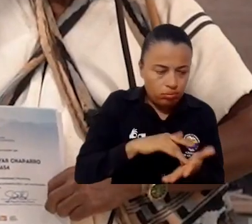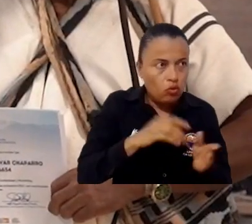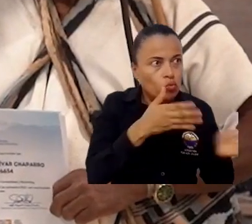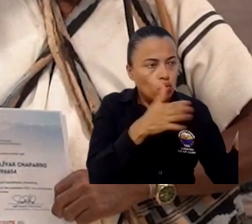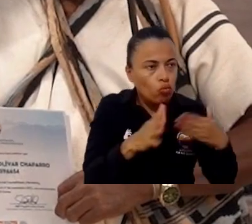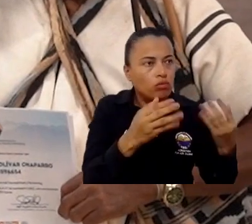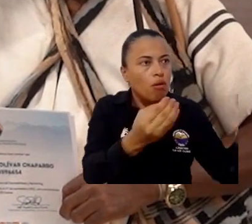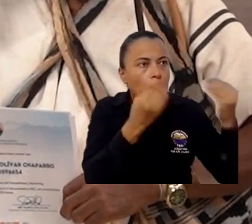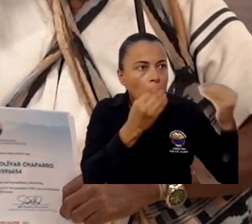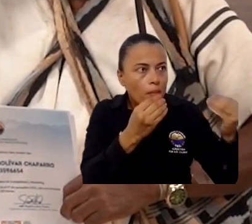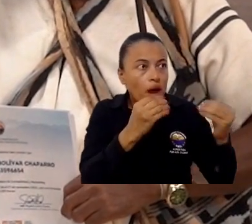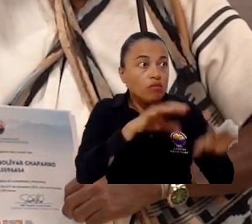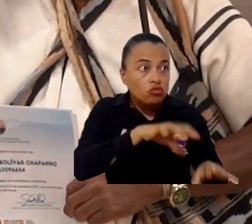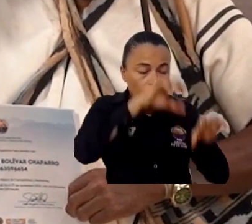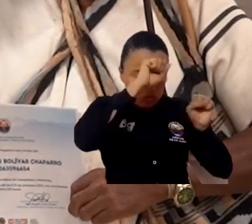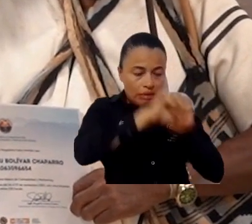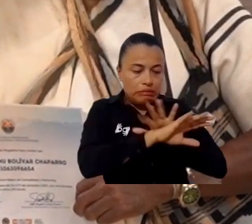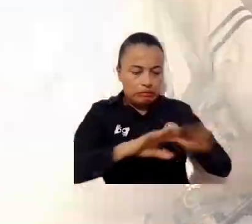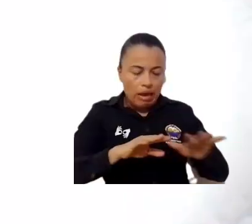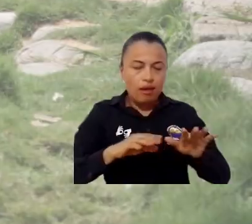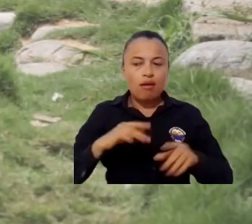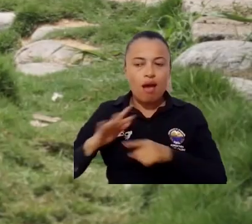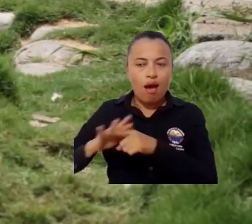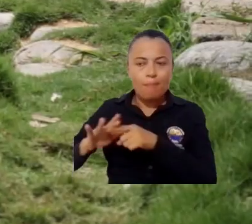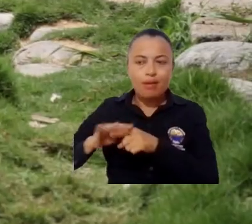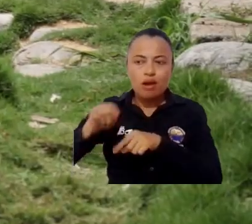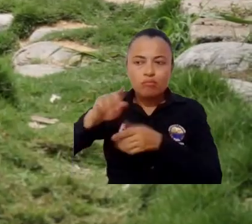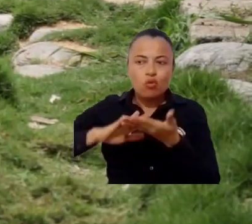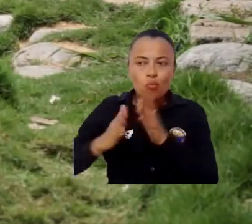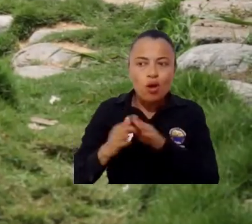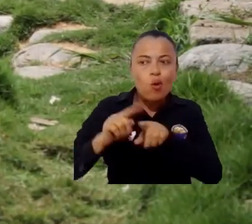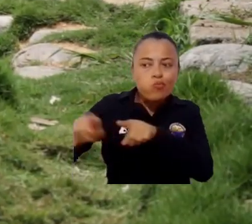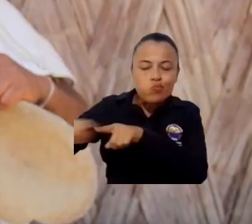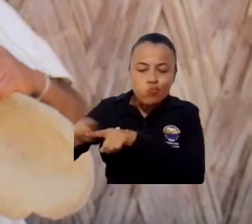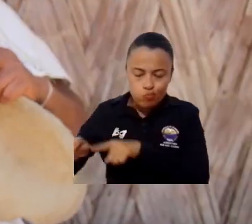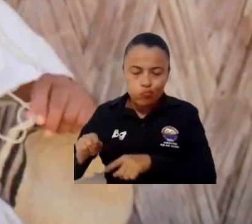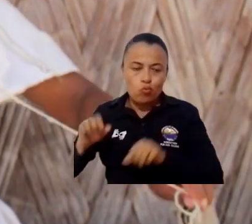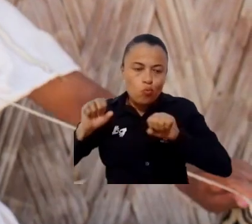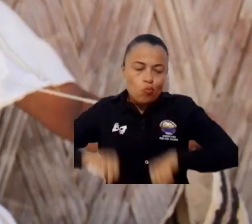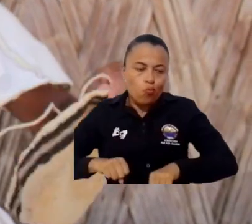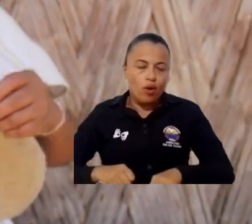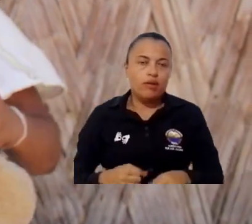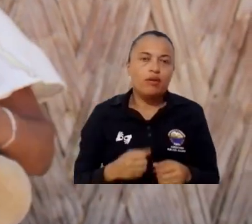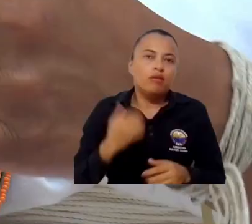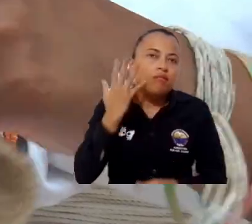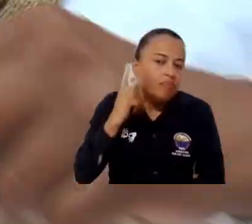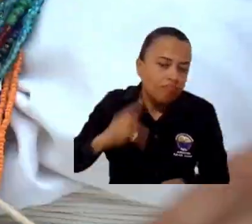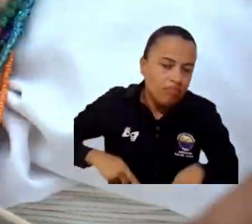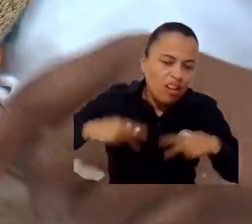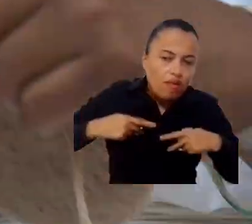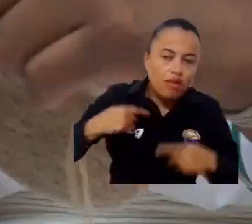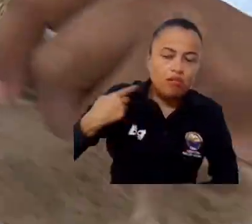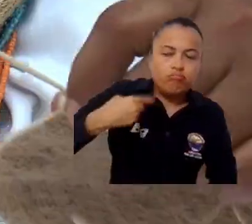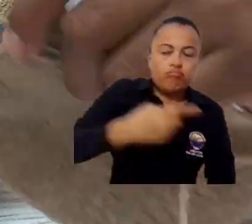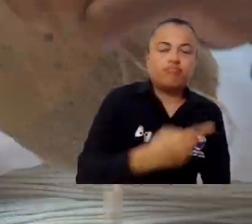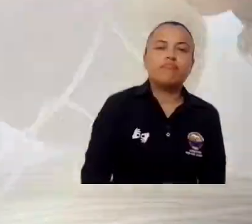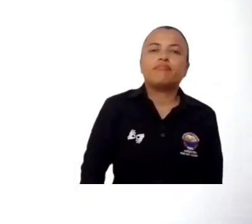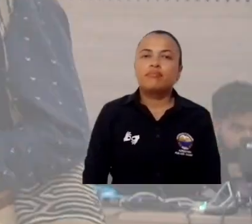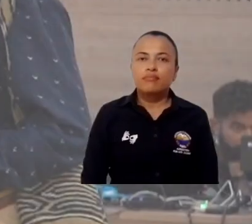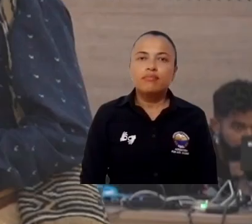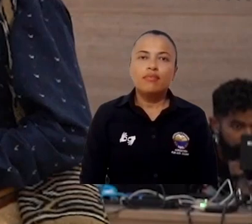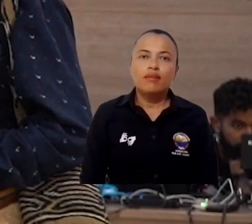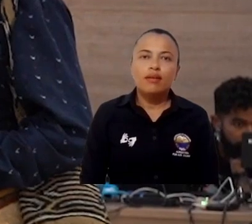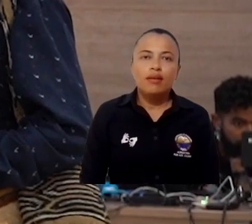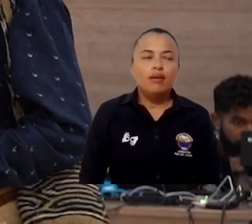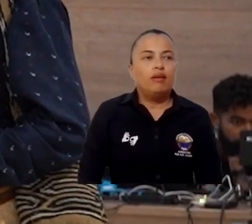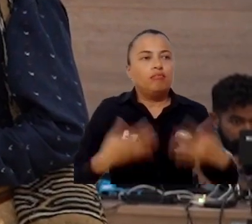poder, digamos, adquirir el conocimiento y poder también ponerlo en la práctica, en los ejercicios cotidianos en las comunidades indígenas. Es